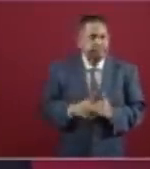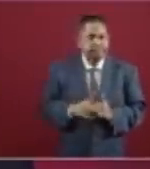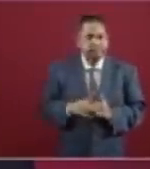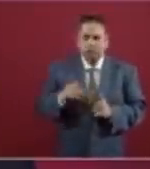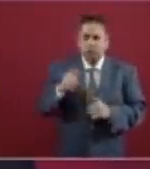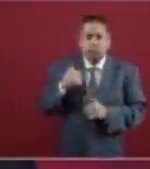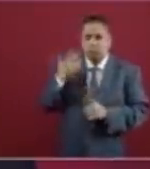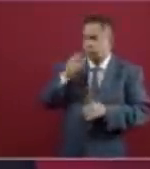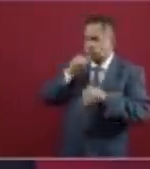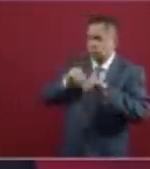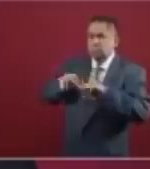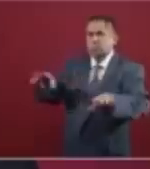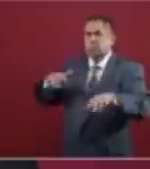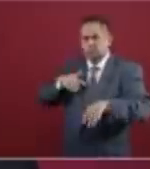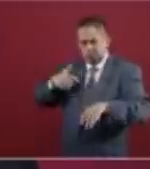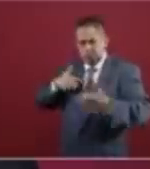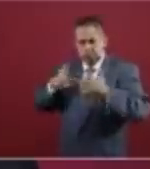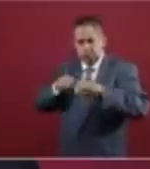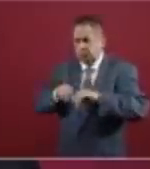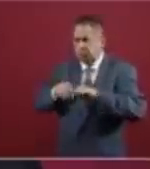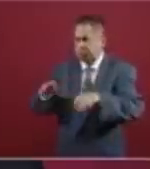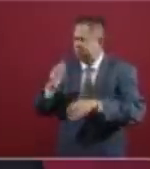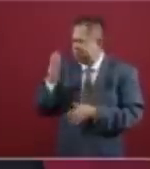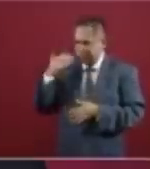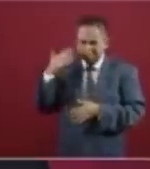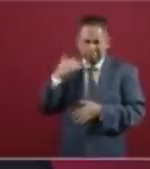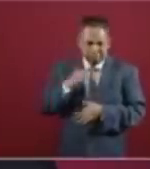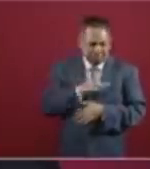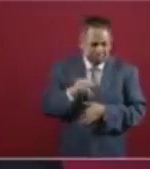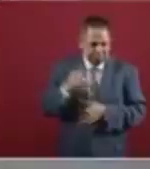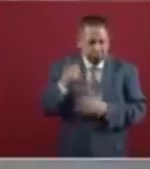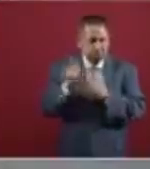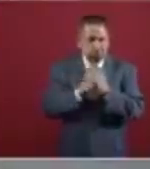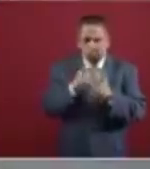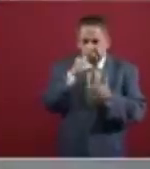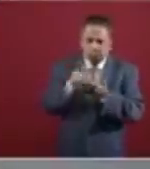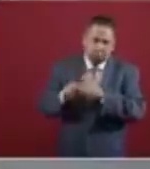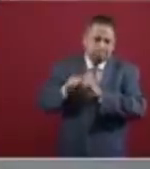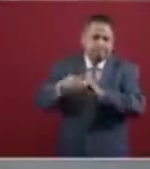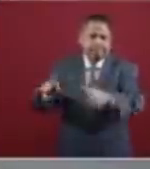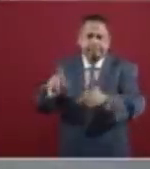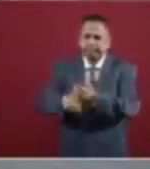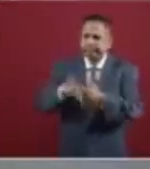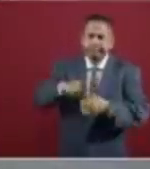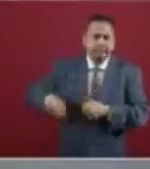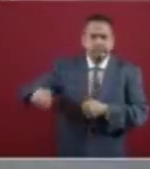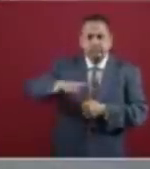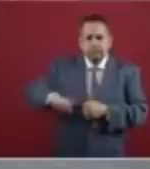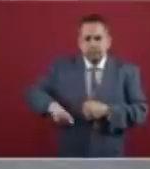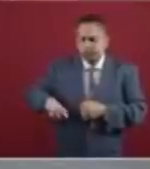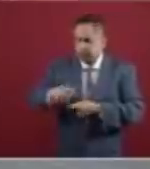di a conocer hace como un mes al interior del gobierno.